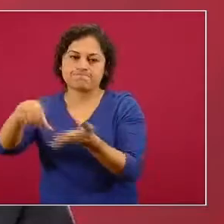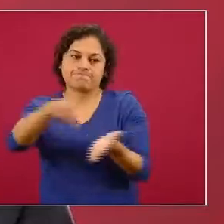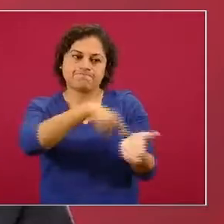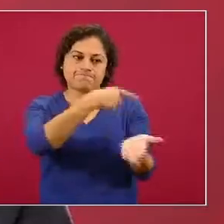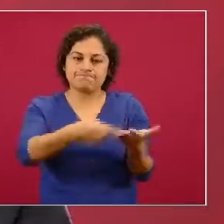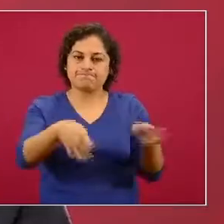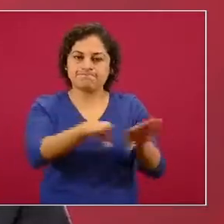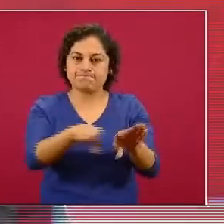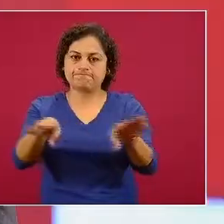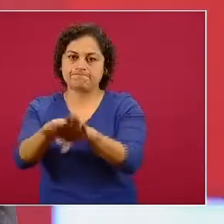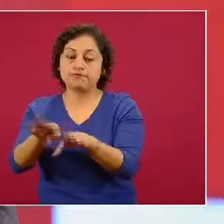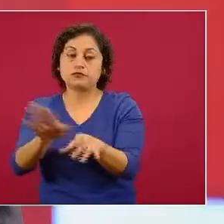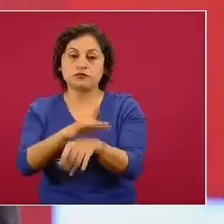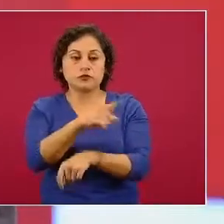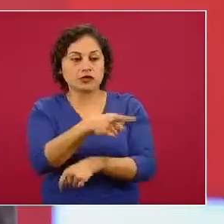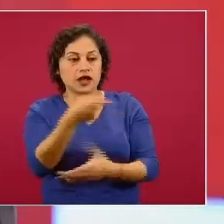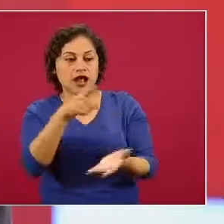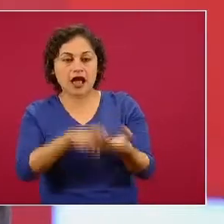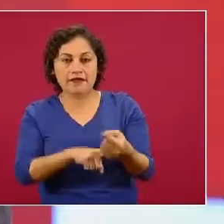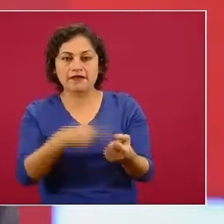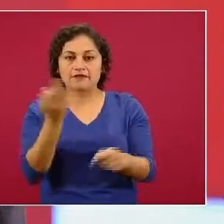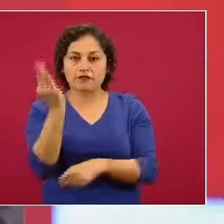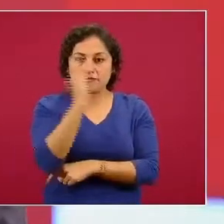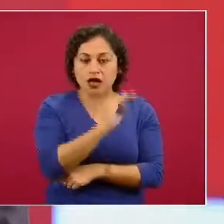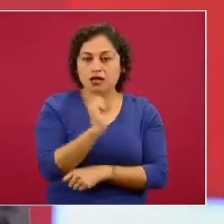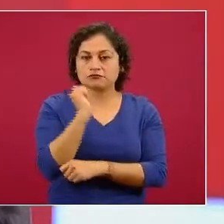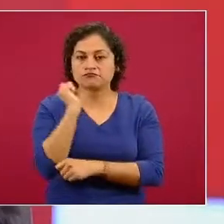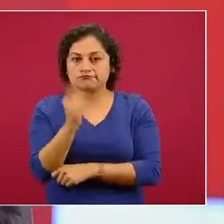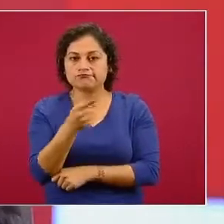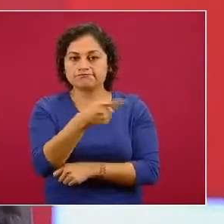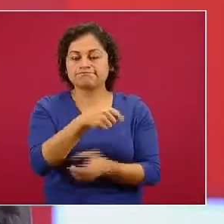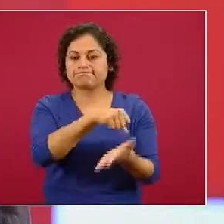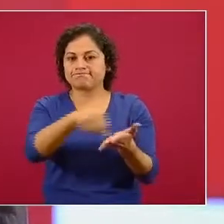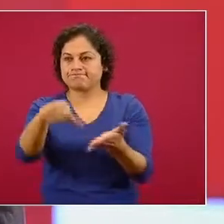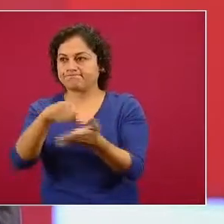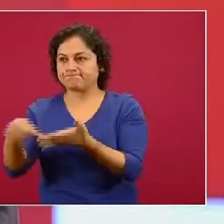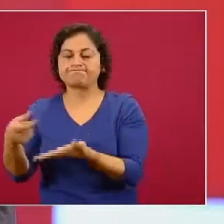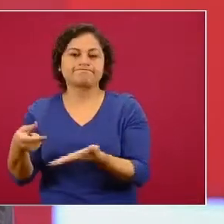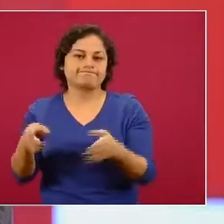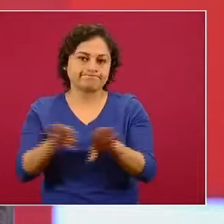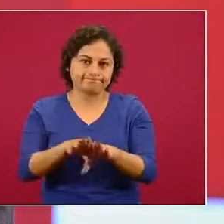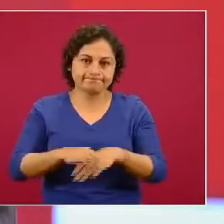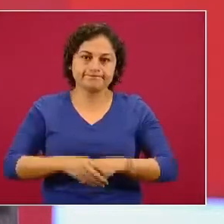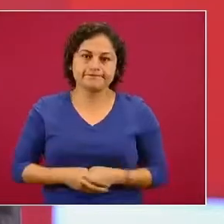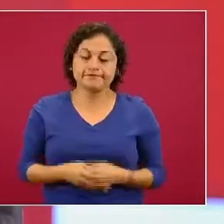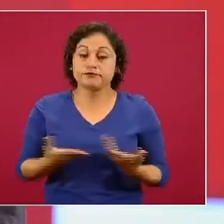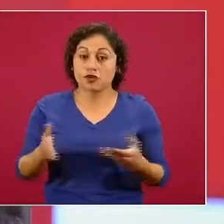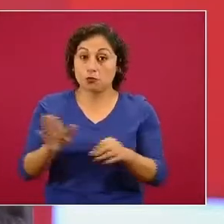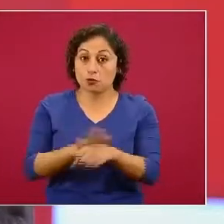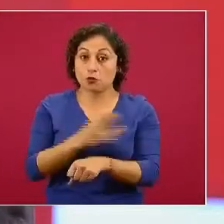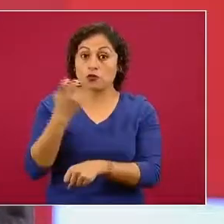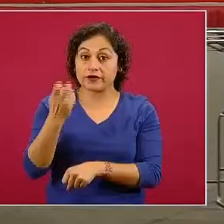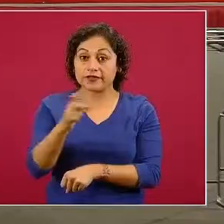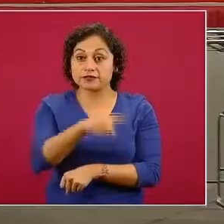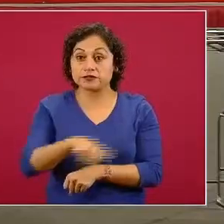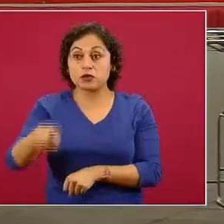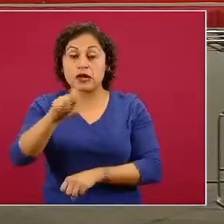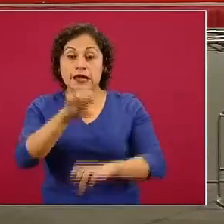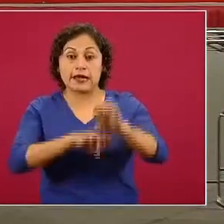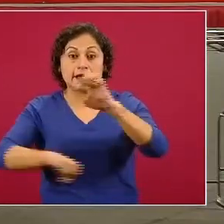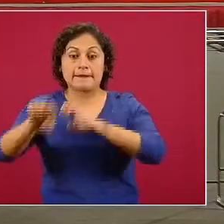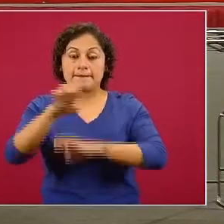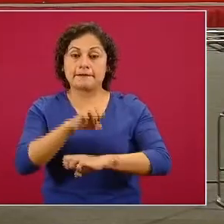irregularidades en sus en distintos aspectos que así lo ameritan. Entonces, al quedar inhabilitadas, dejaron un